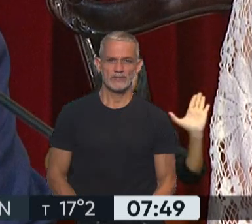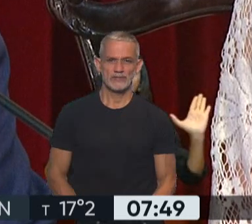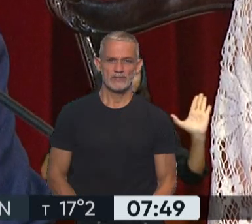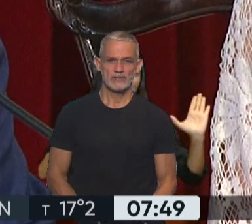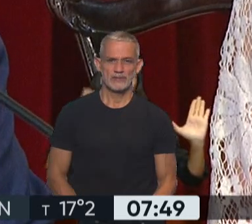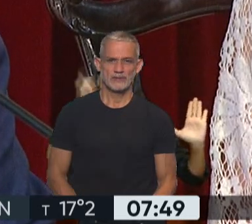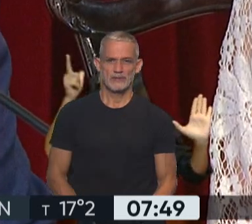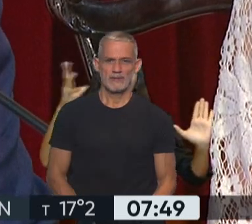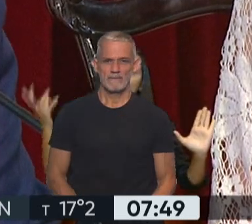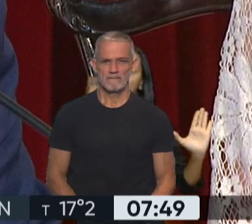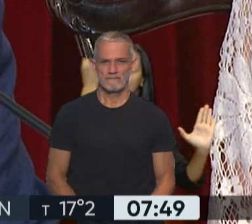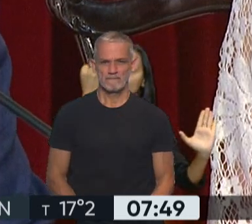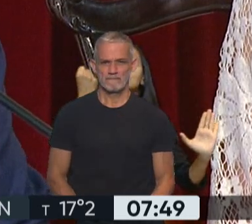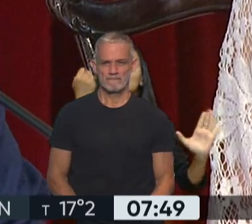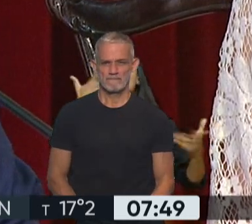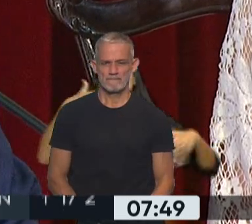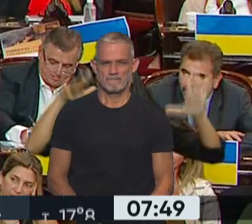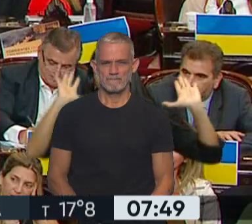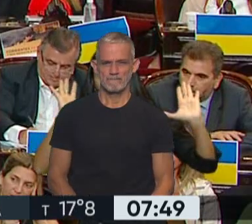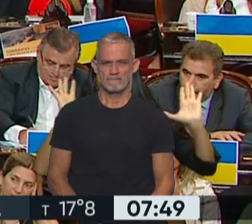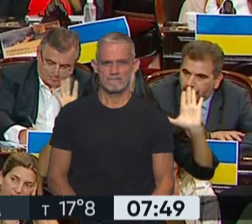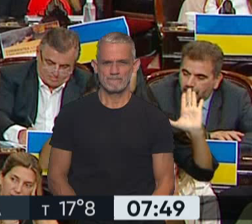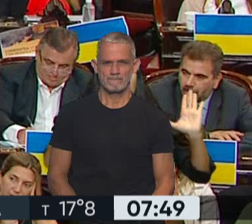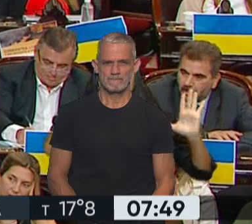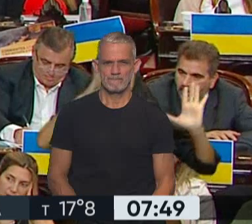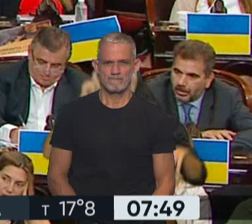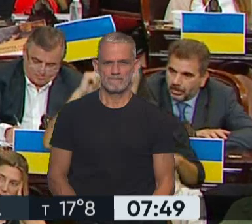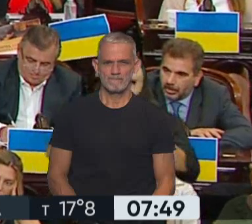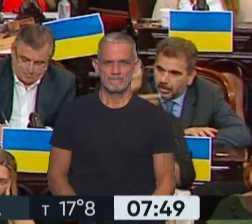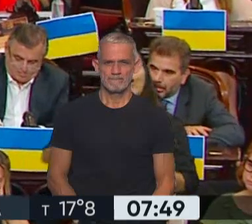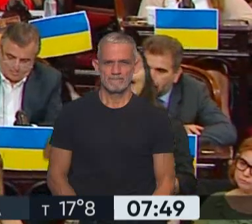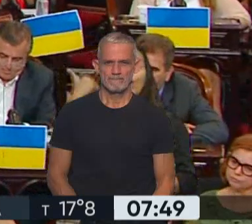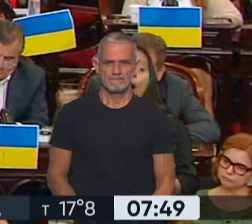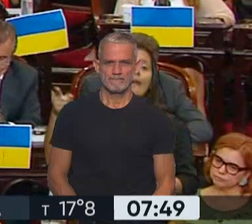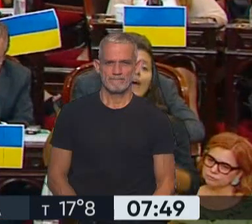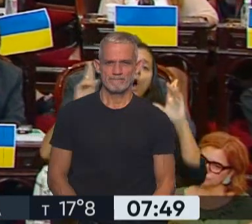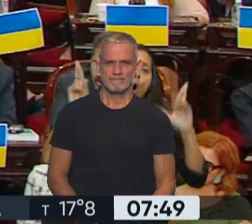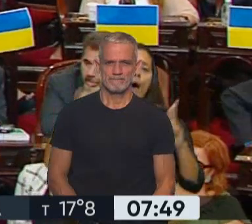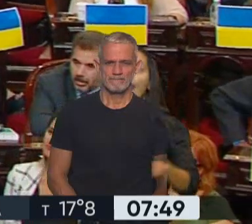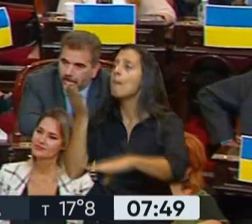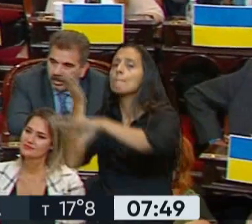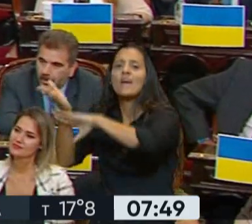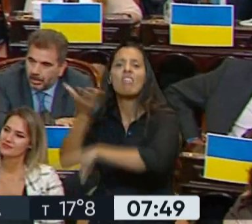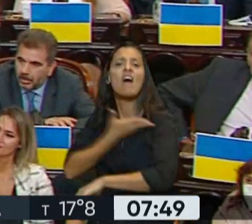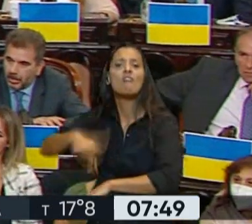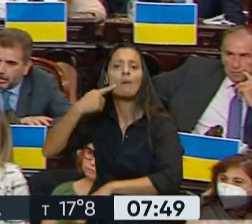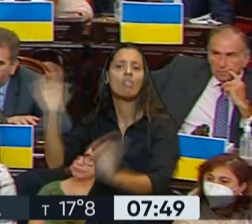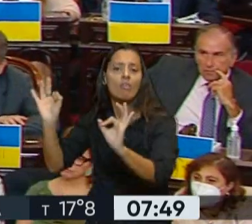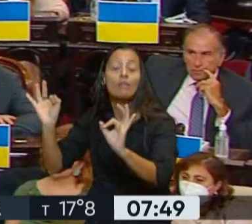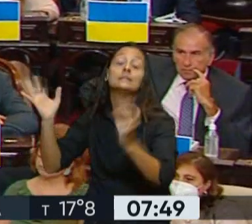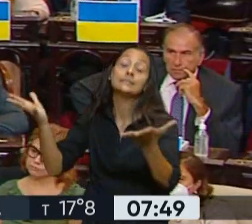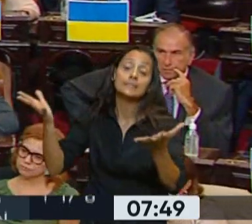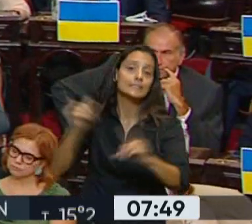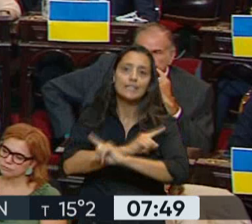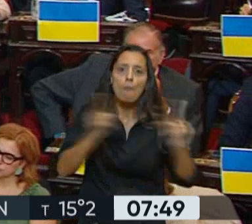podía conseguir. Me hubiera gustado que el gobierno anterior no hubiera recurrido al Fondo Monetario Internacional y